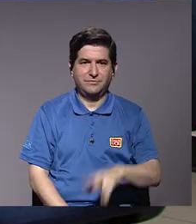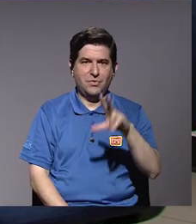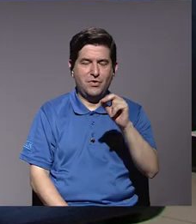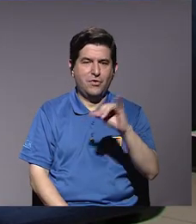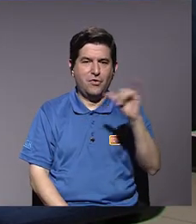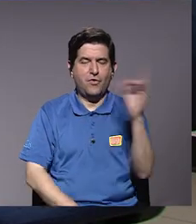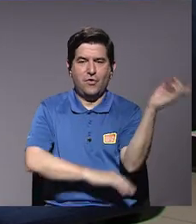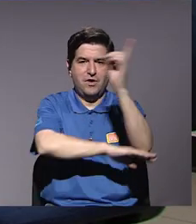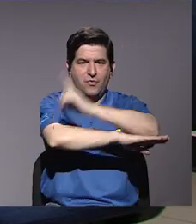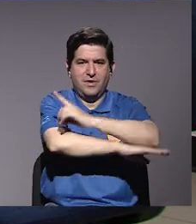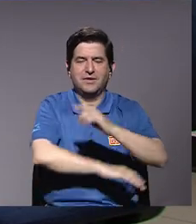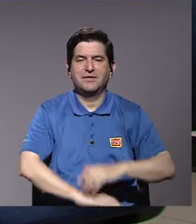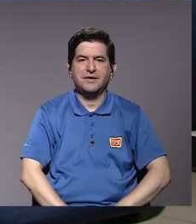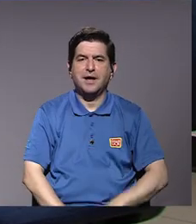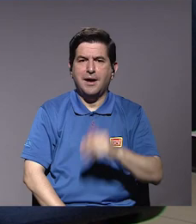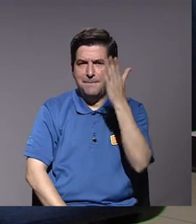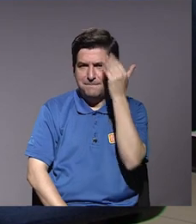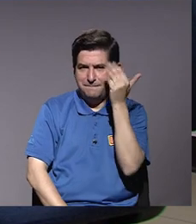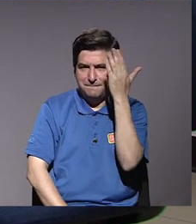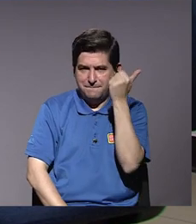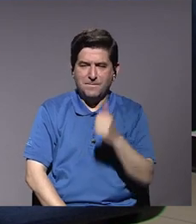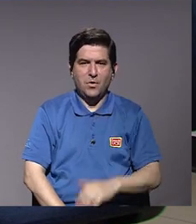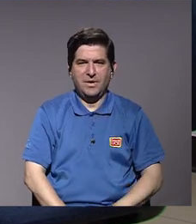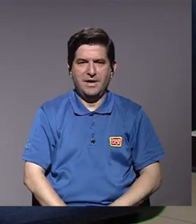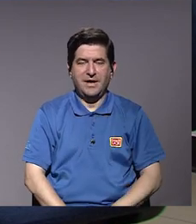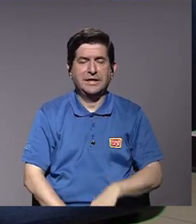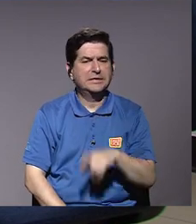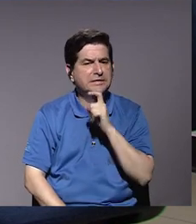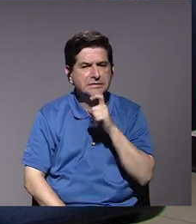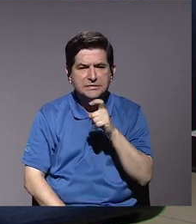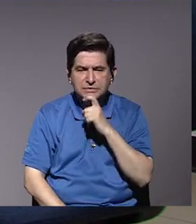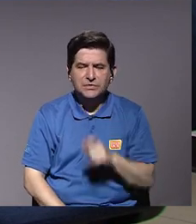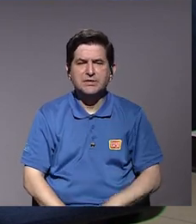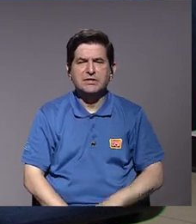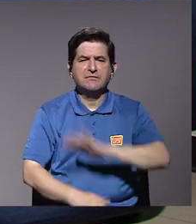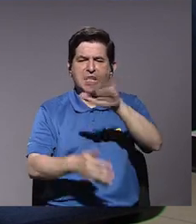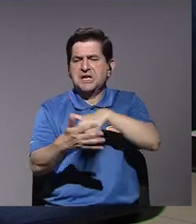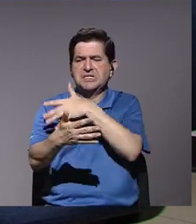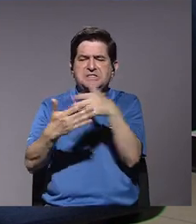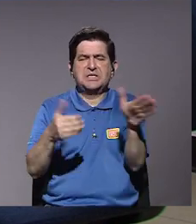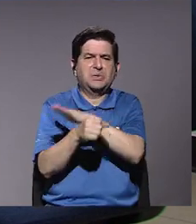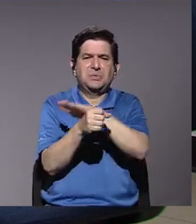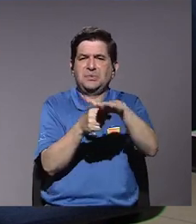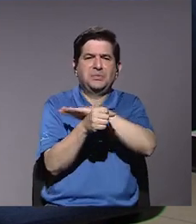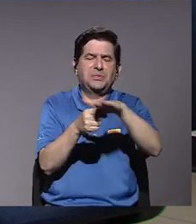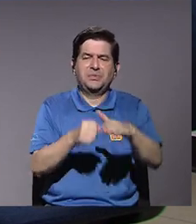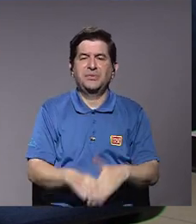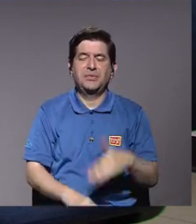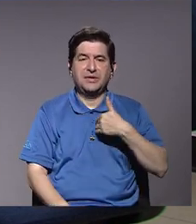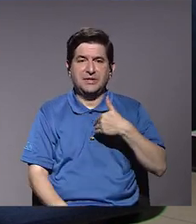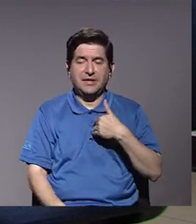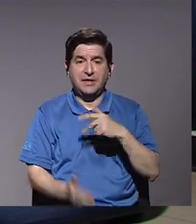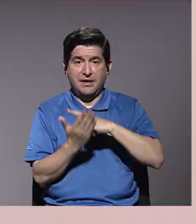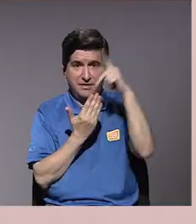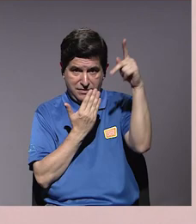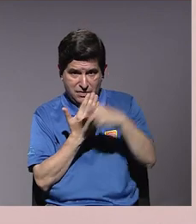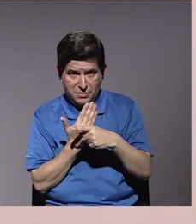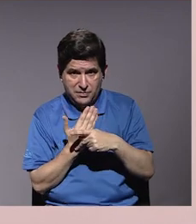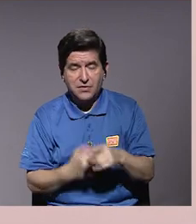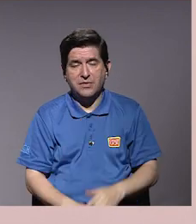no es en el mismo día. ¿Por qué? Porque es muy difícil, están las agendas llenas, entonces tendrían que programarle